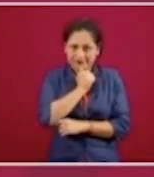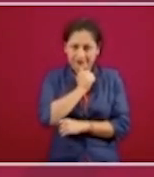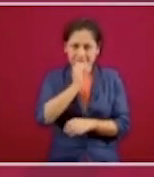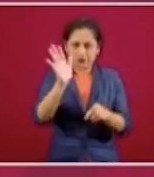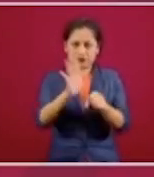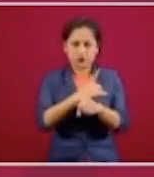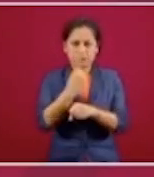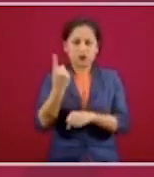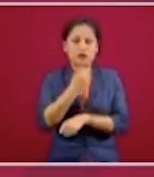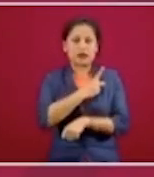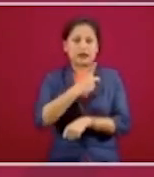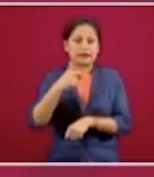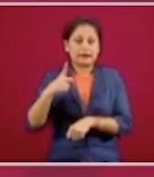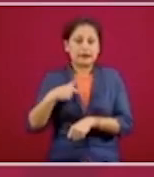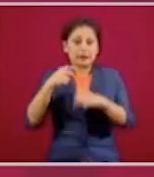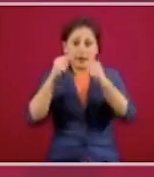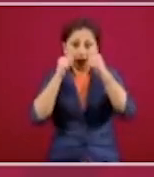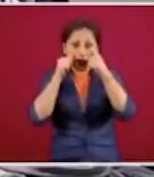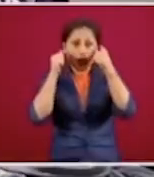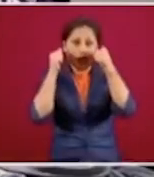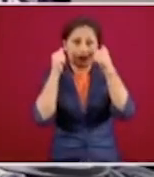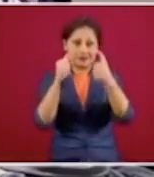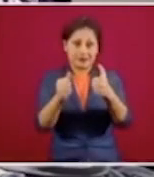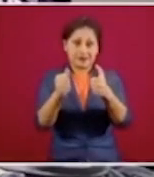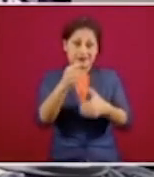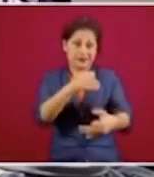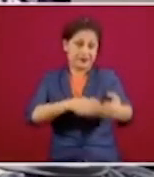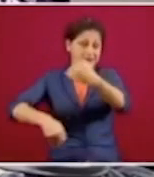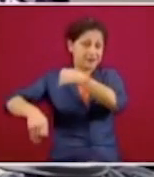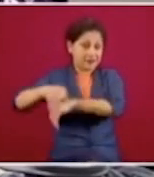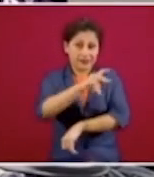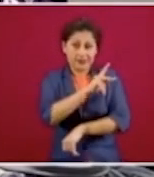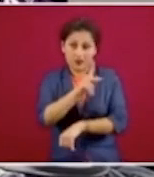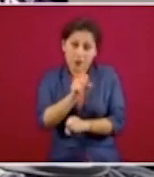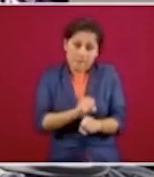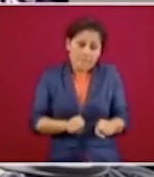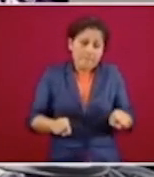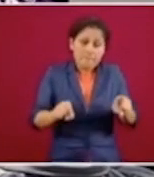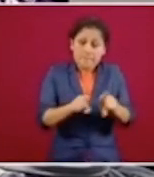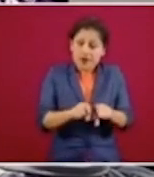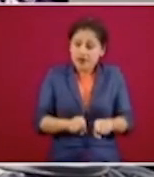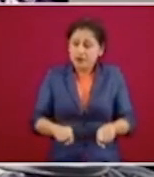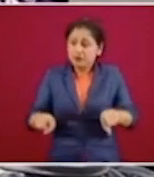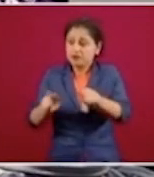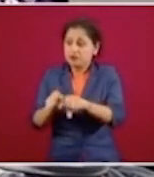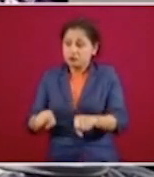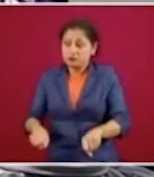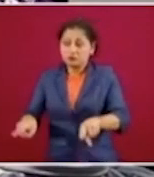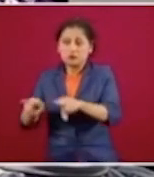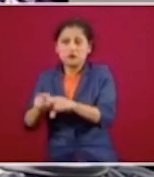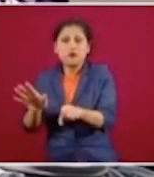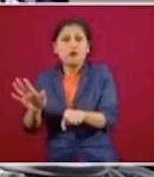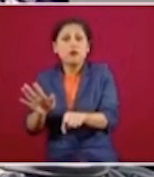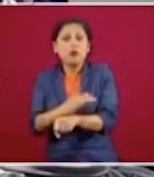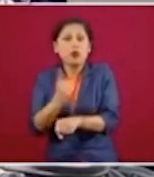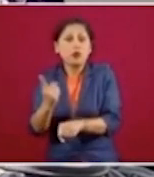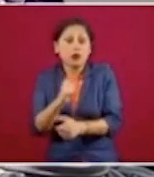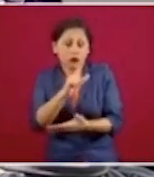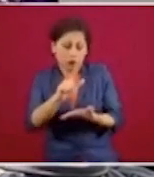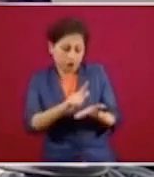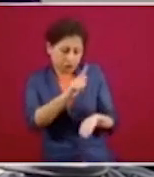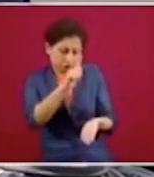ningún efecto. Es todos los fideicomisos. Además, nos los pide la ley de